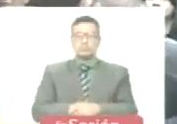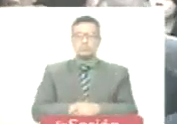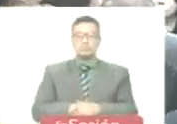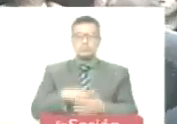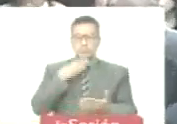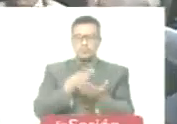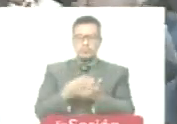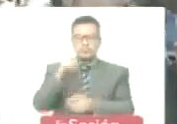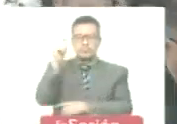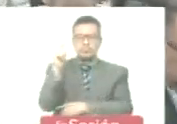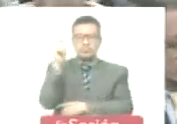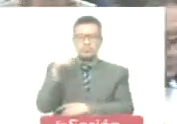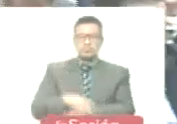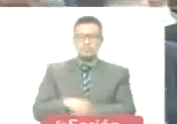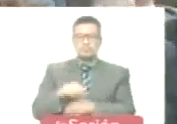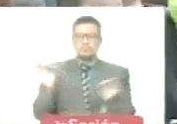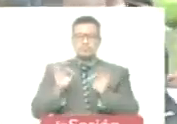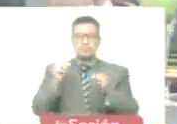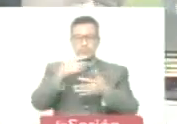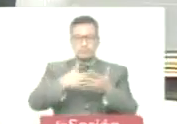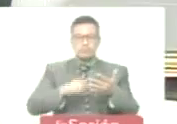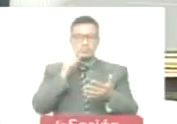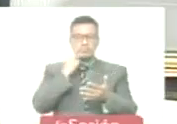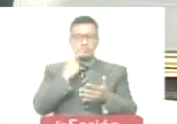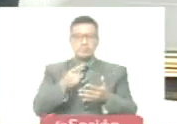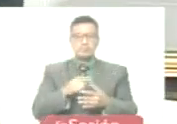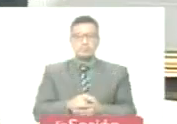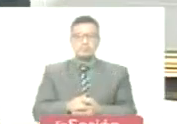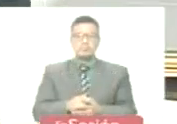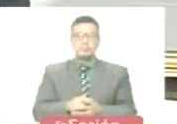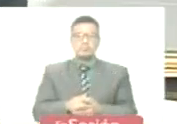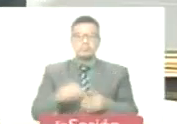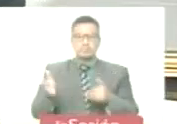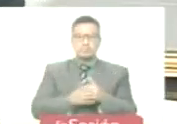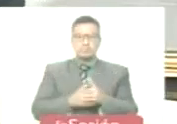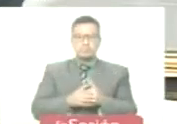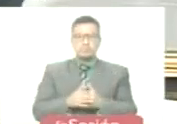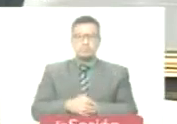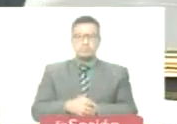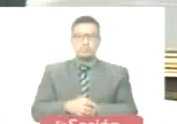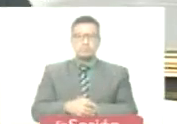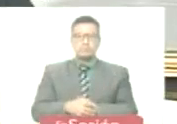Gracias, diputado. ¿Nadie más anotado en derecho de palabra? Se cierra.